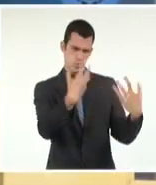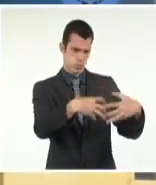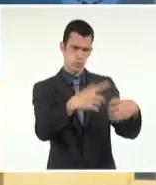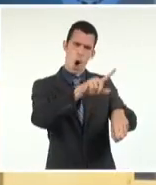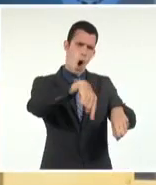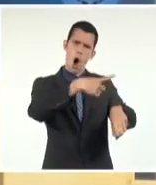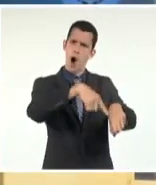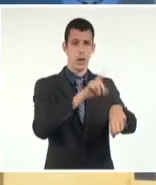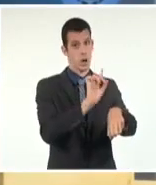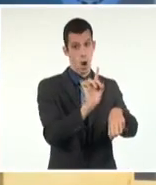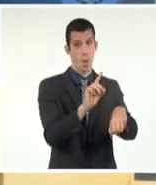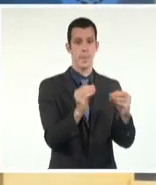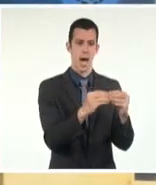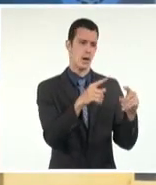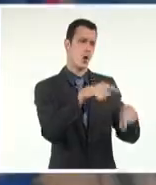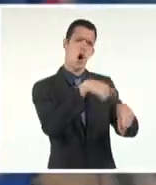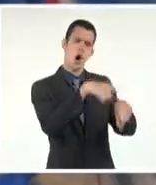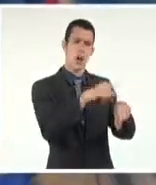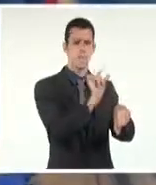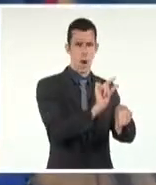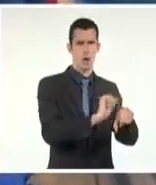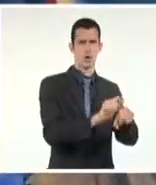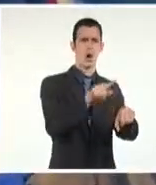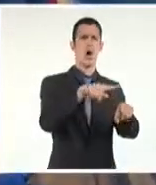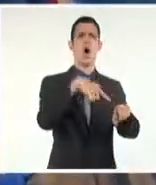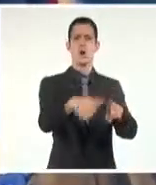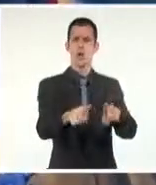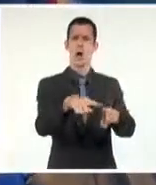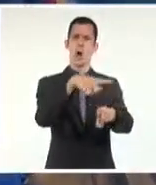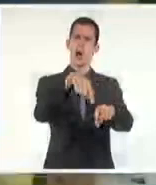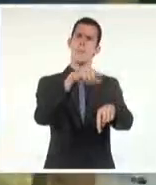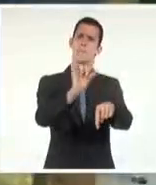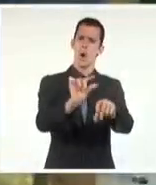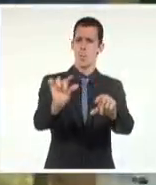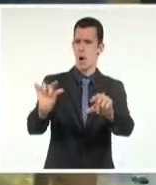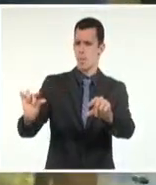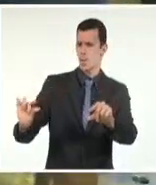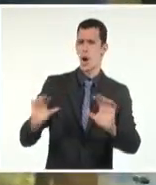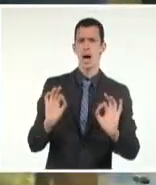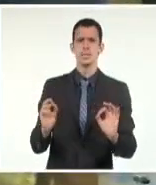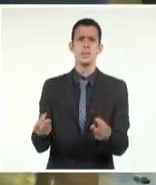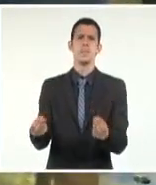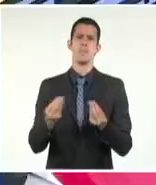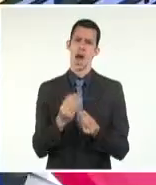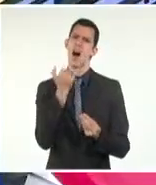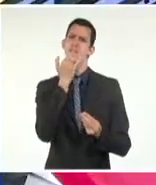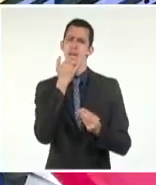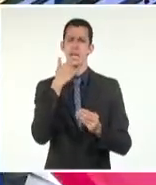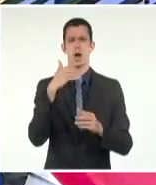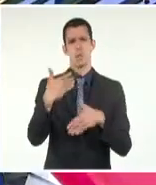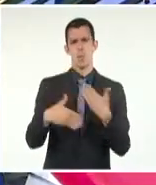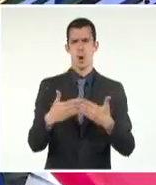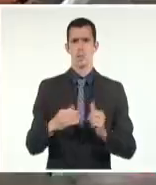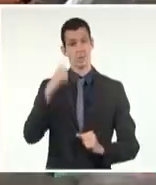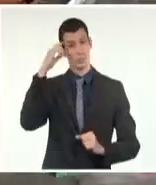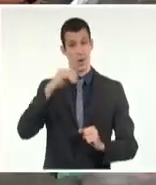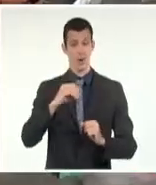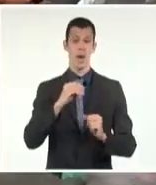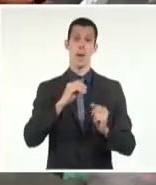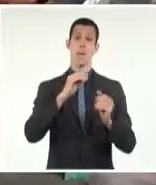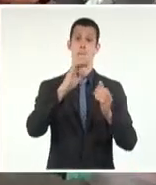megawatts al sistema eléctrico nacional para el verano los bloques felton 1 y mariel 6